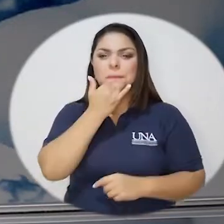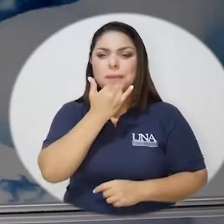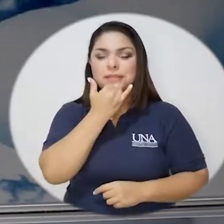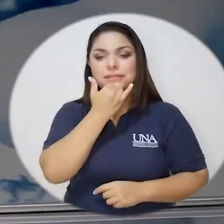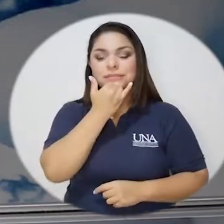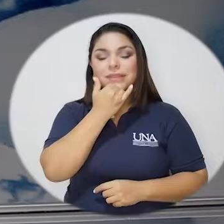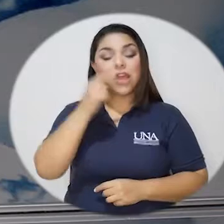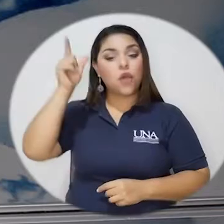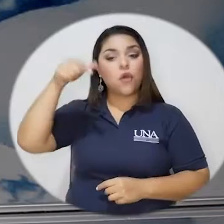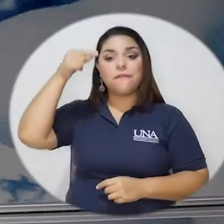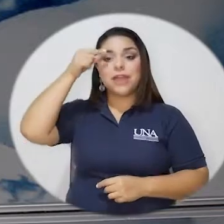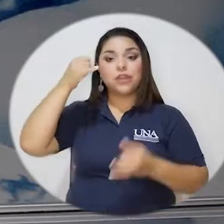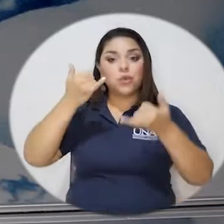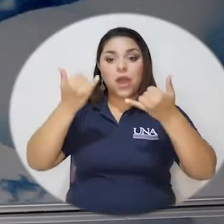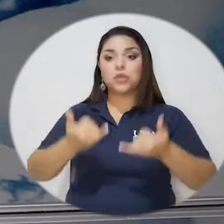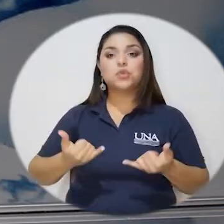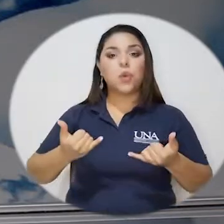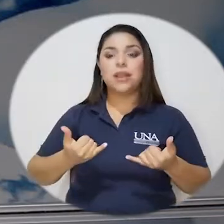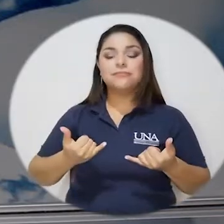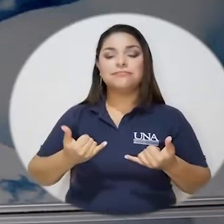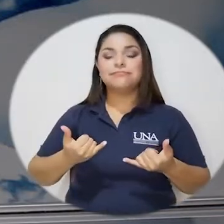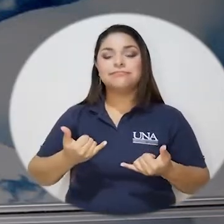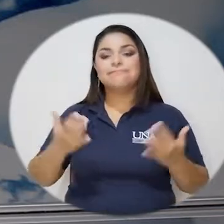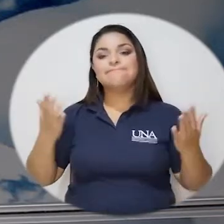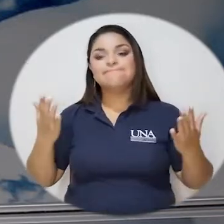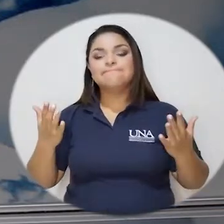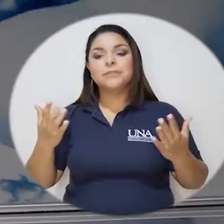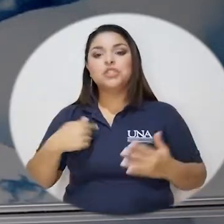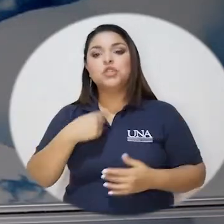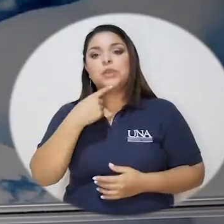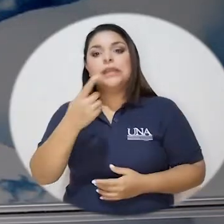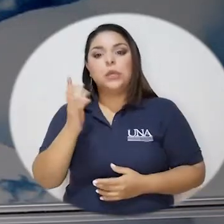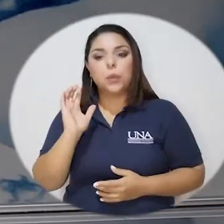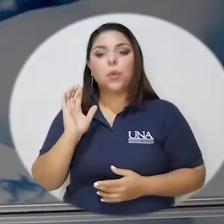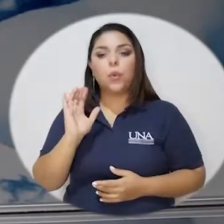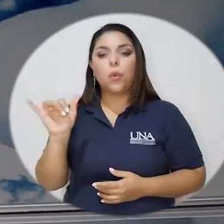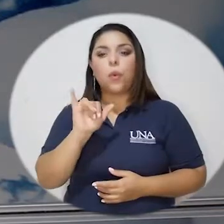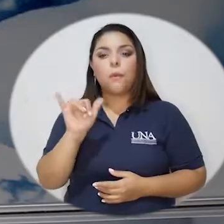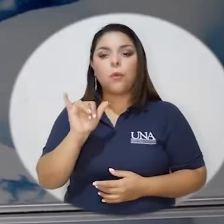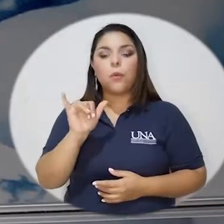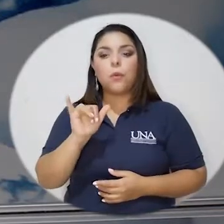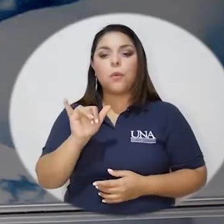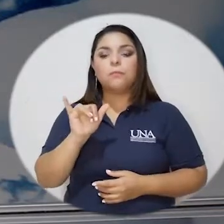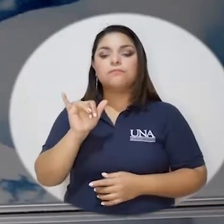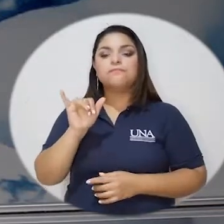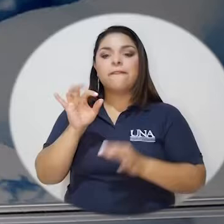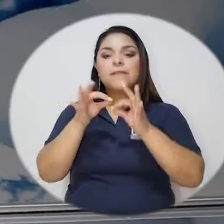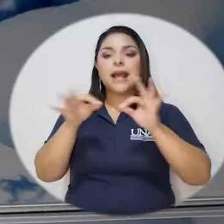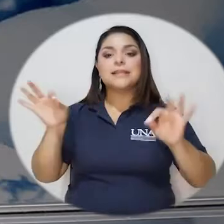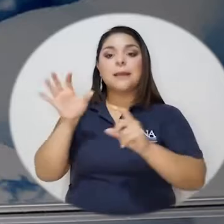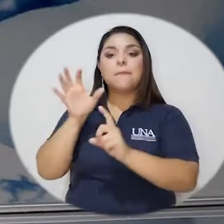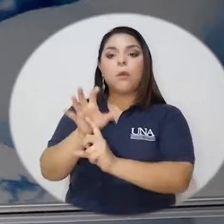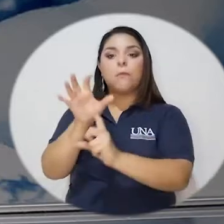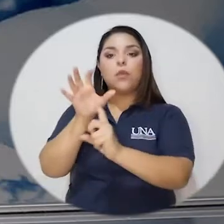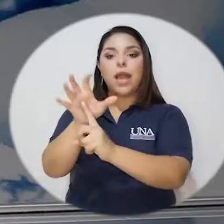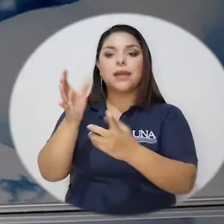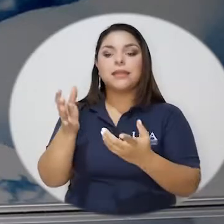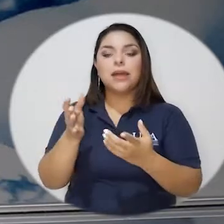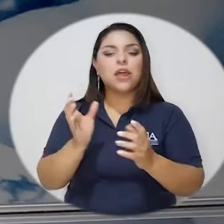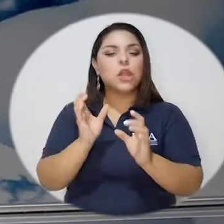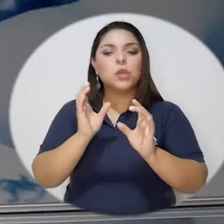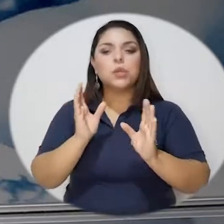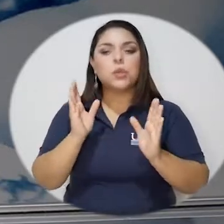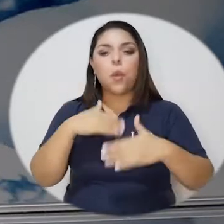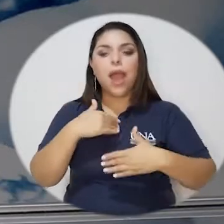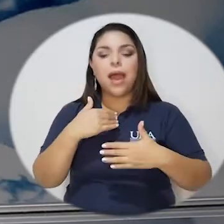es que el gobierno actual no ha, digo yo, para decirlo de forma popular, no ha dado pie en